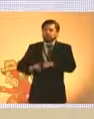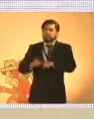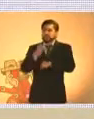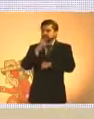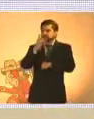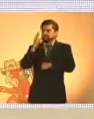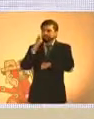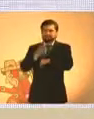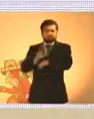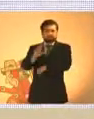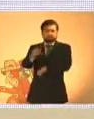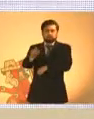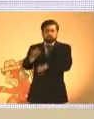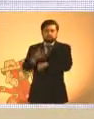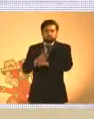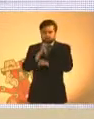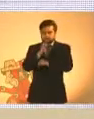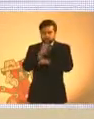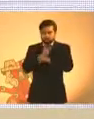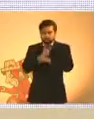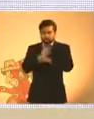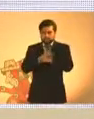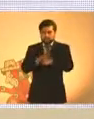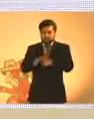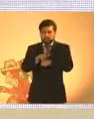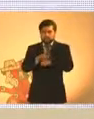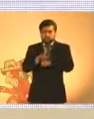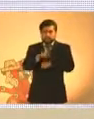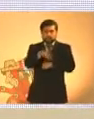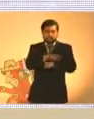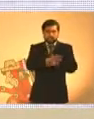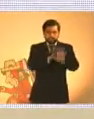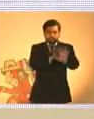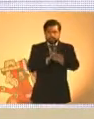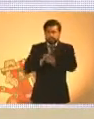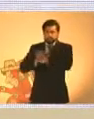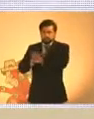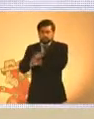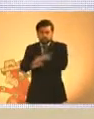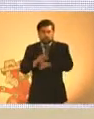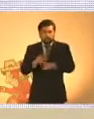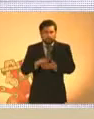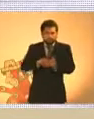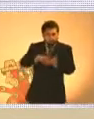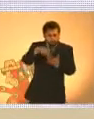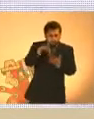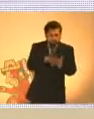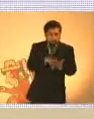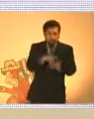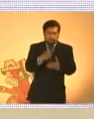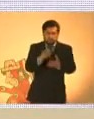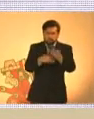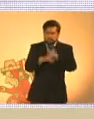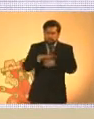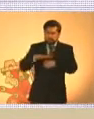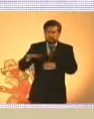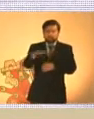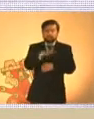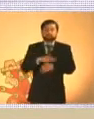allá y los soldados los de los dos bandos de una valentía extrema entonces